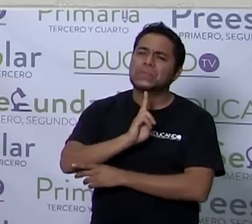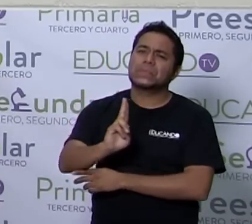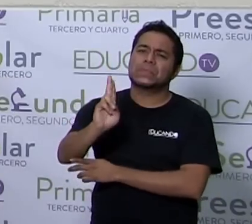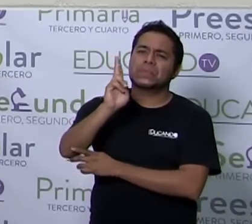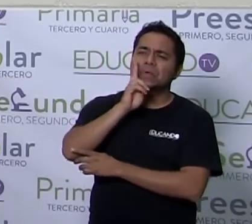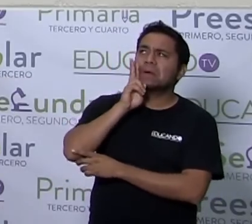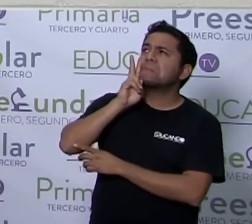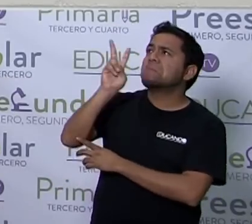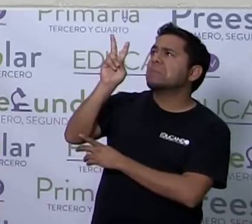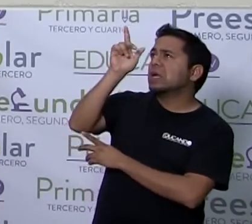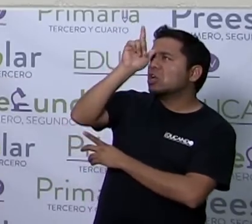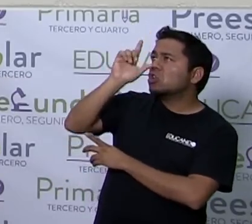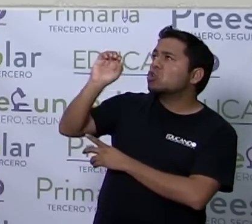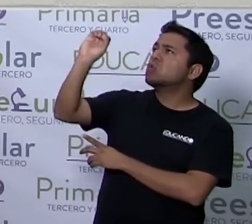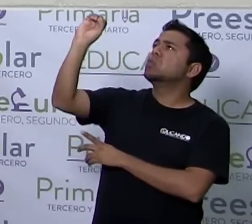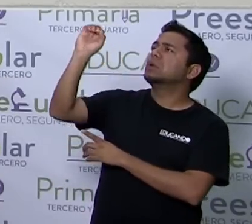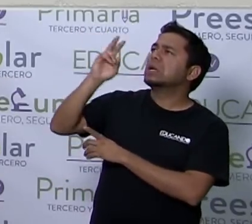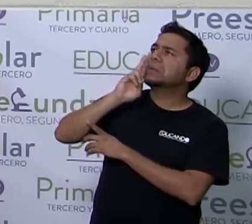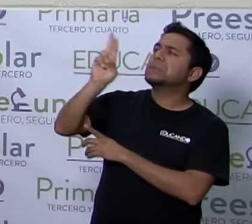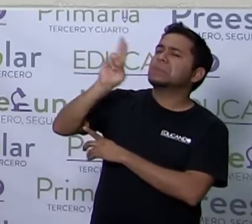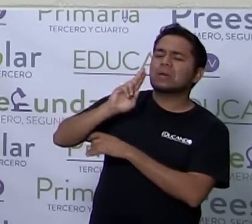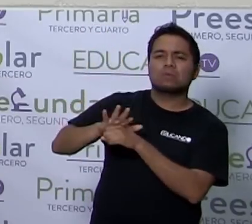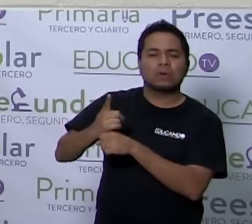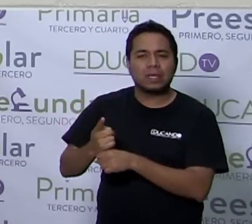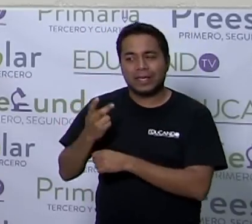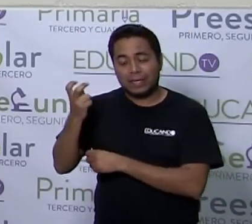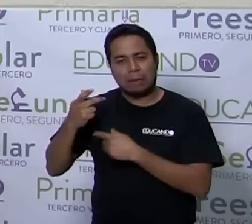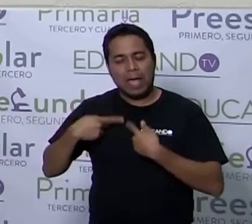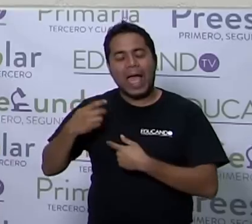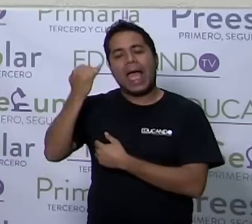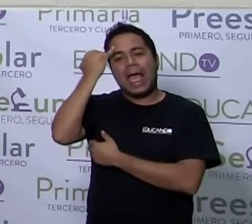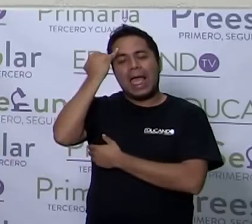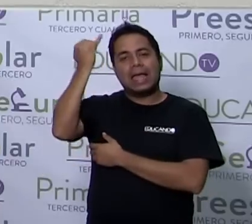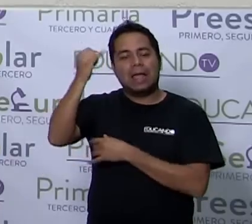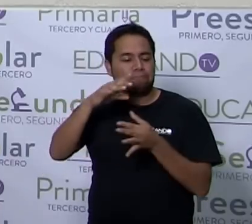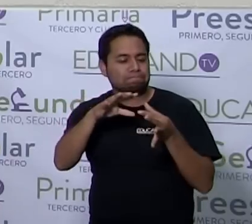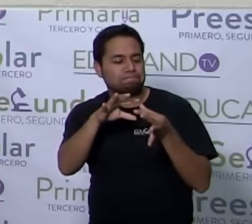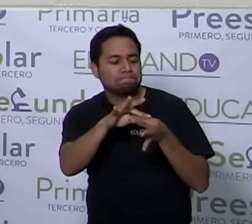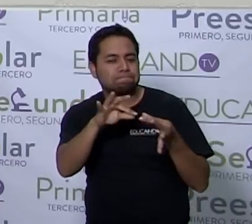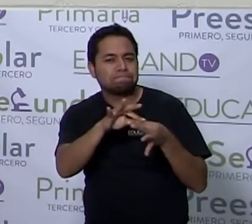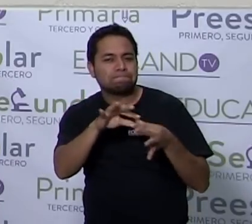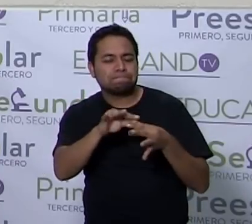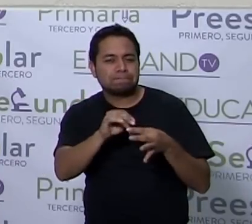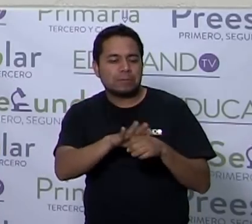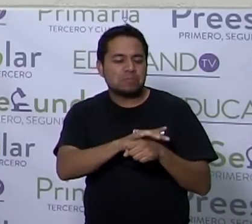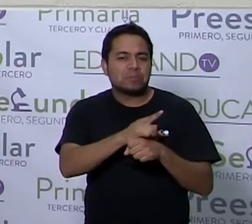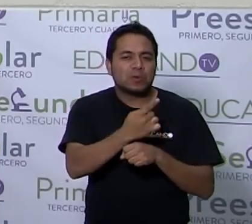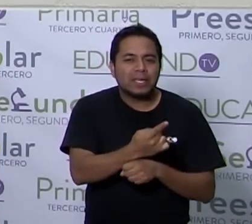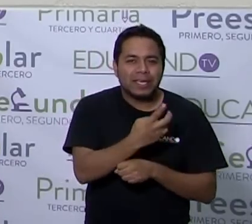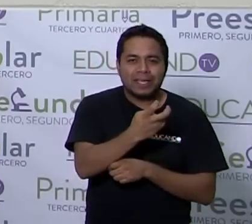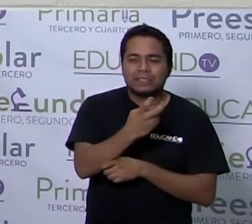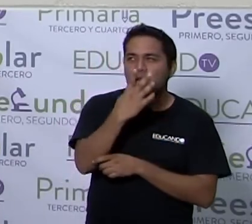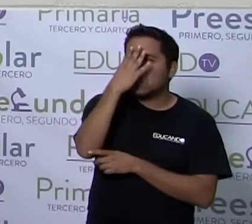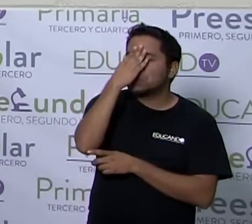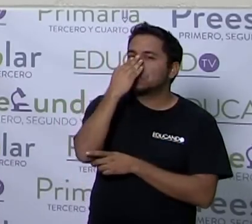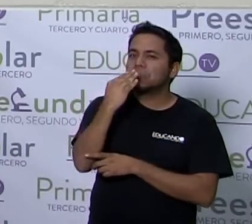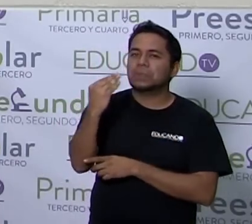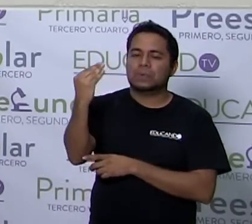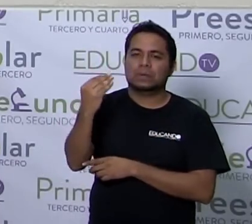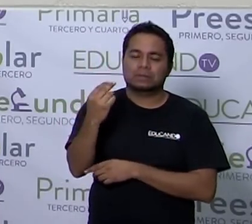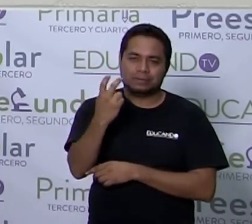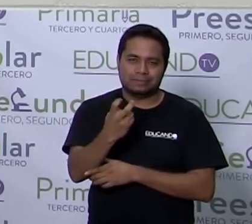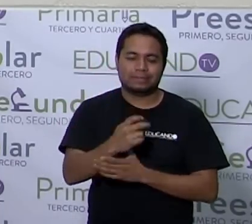a la luna? Entonces ellos utilizaban este mito para dar una explicación a ese fenómeno que se